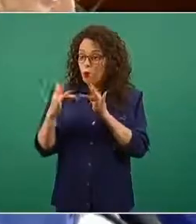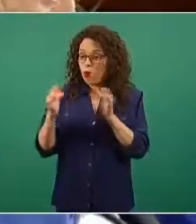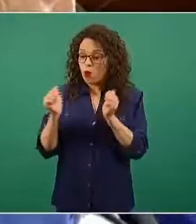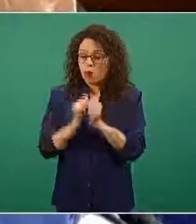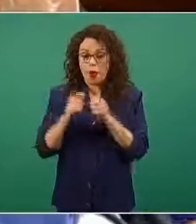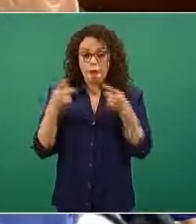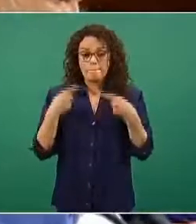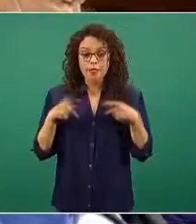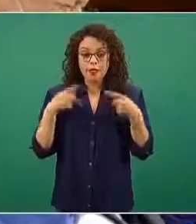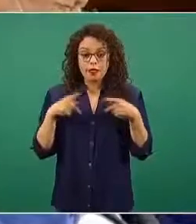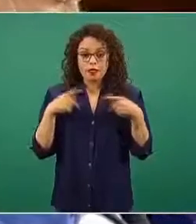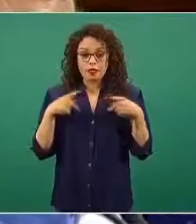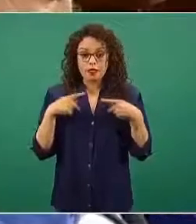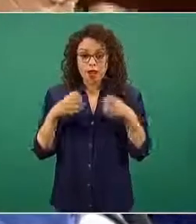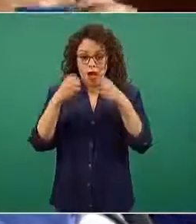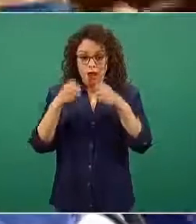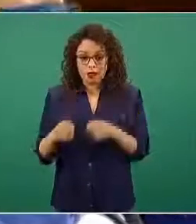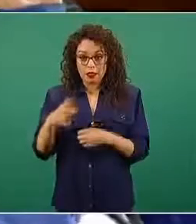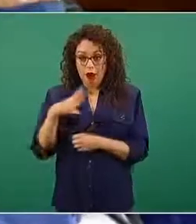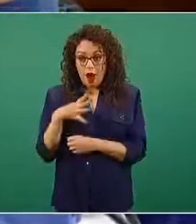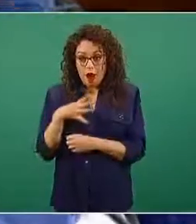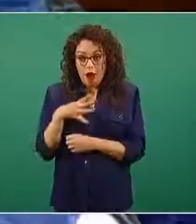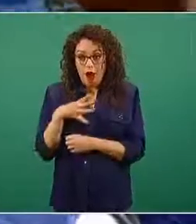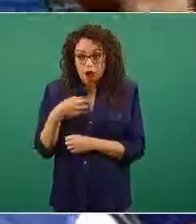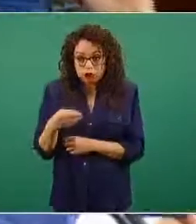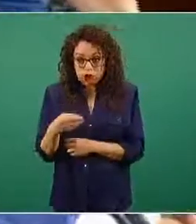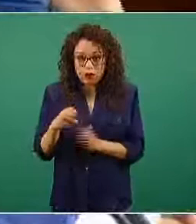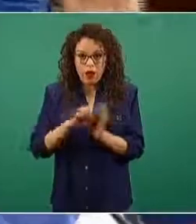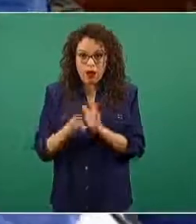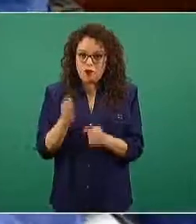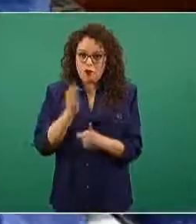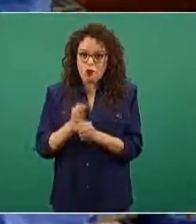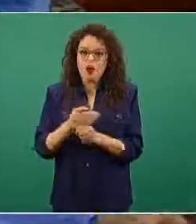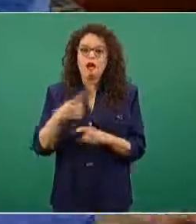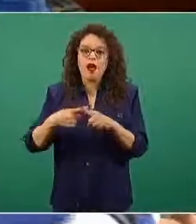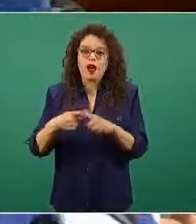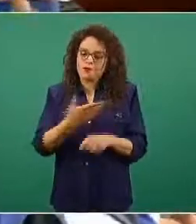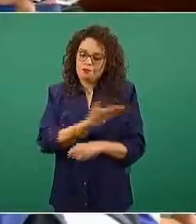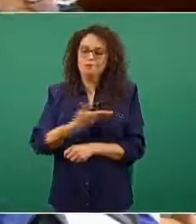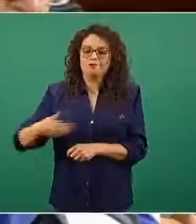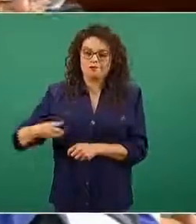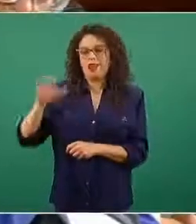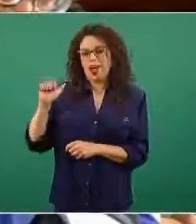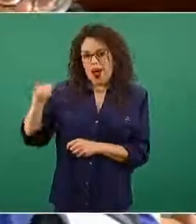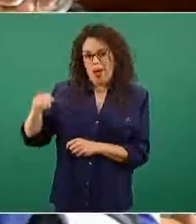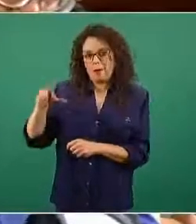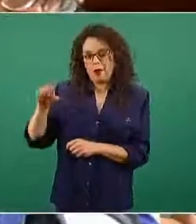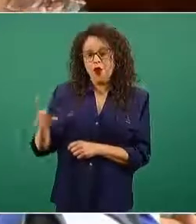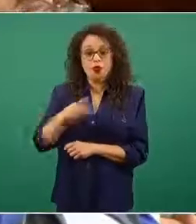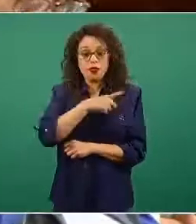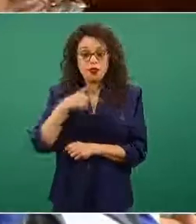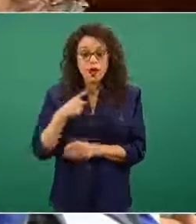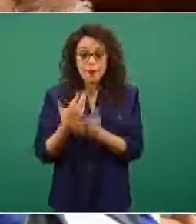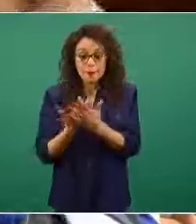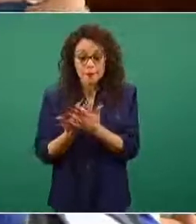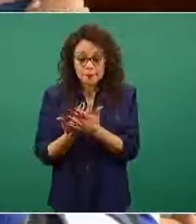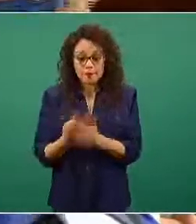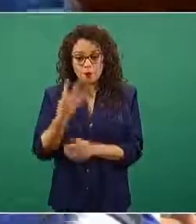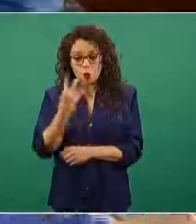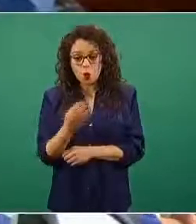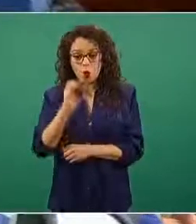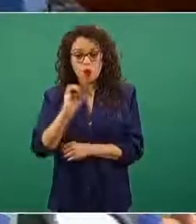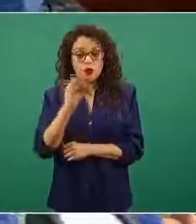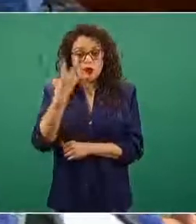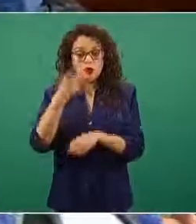persona que está contagiada, que es el caso del presidente de la República, entonces tendríamos que esperarnos 4 o 5